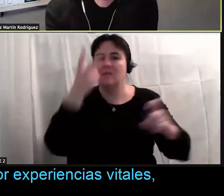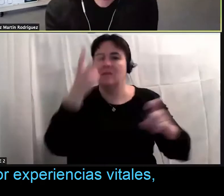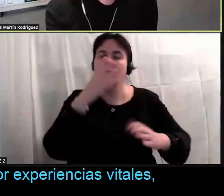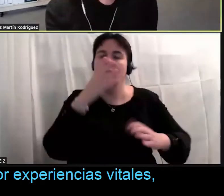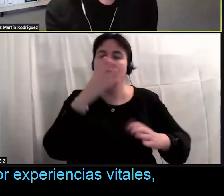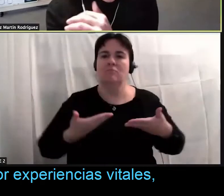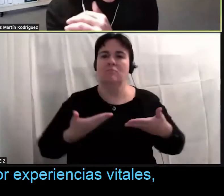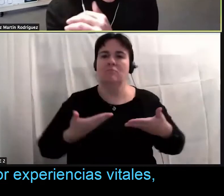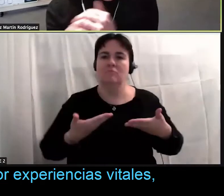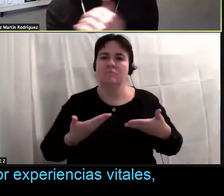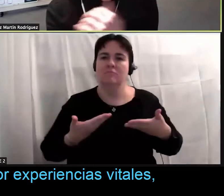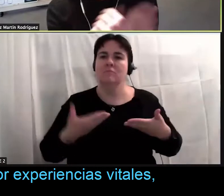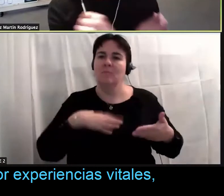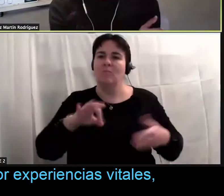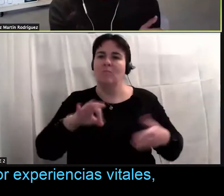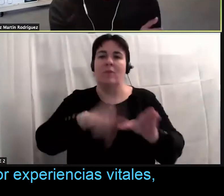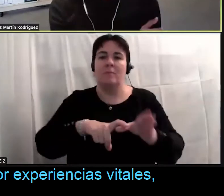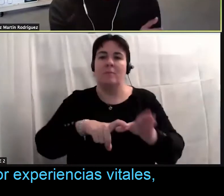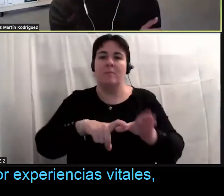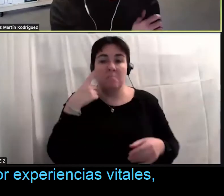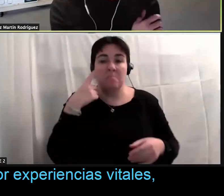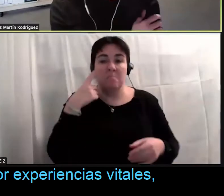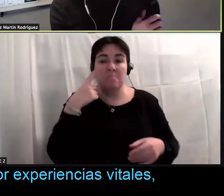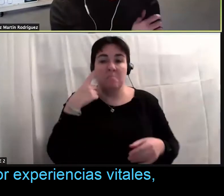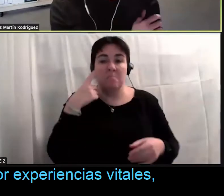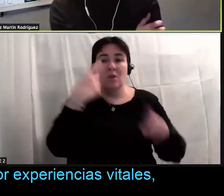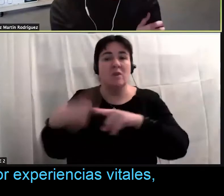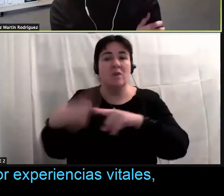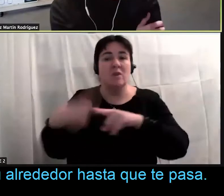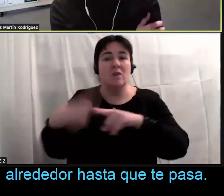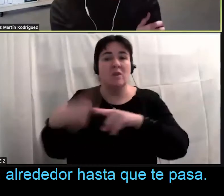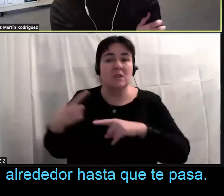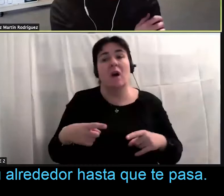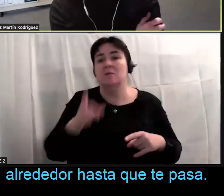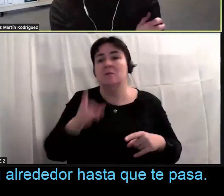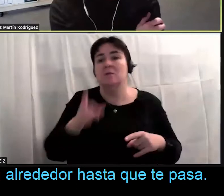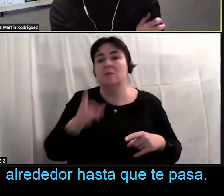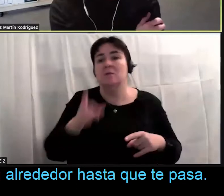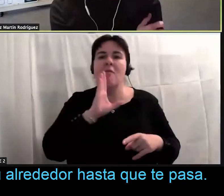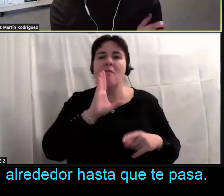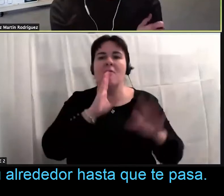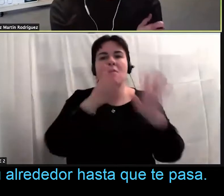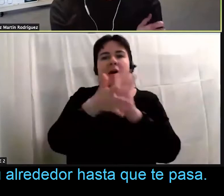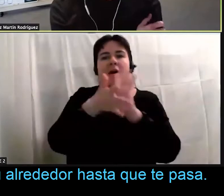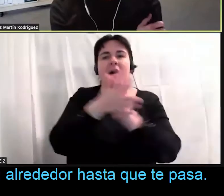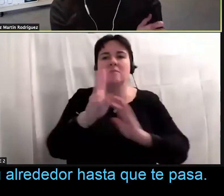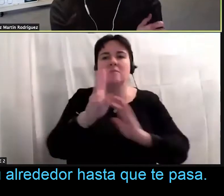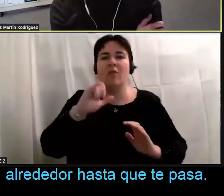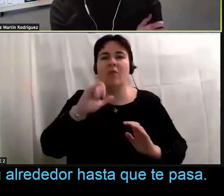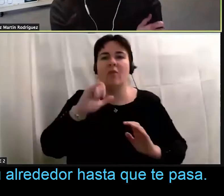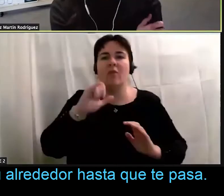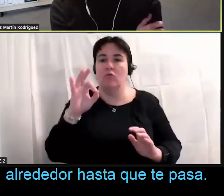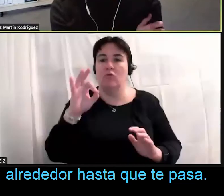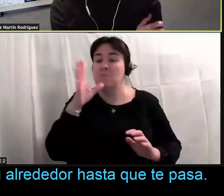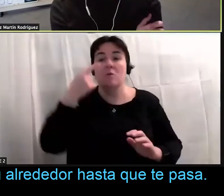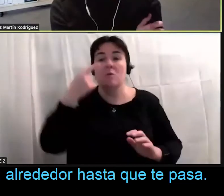suelen ser, pues como ha contado Víctor, por experiencias vitales. No te das cuenta de lo que pasa a tu alrededor hasta